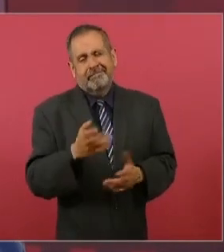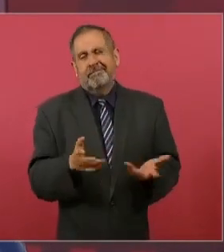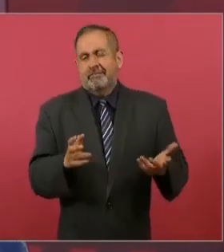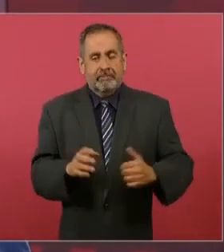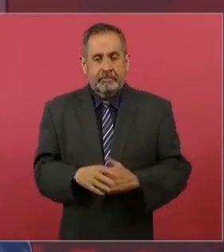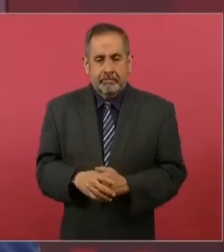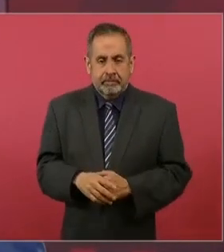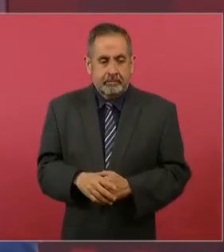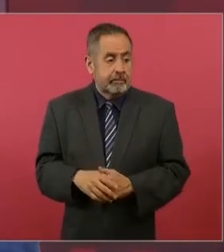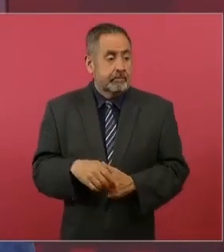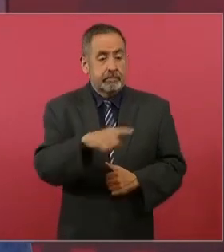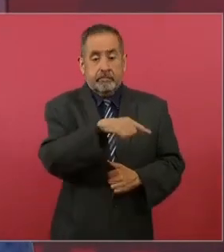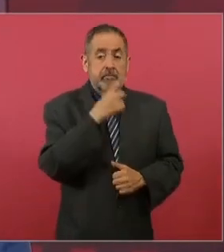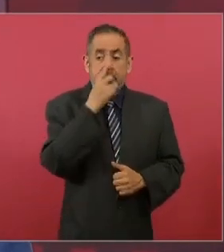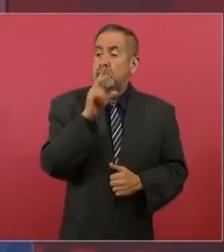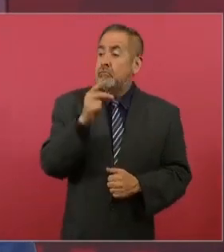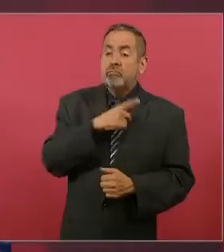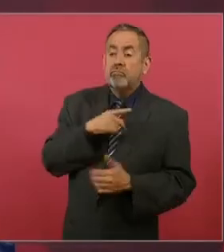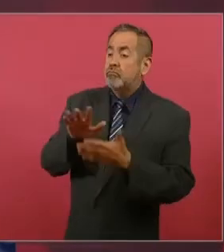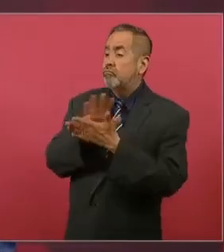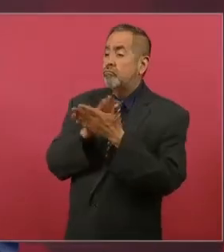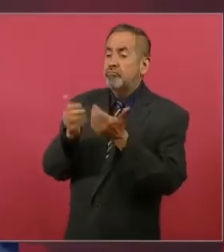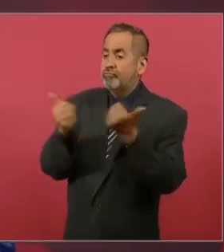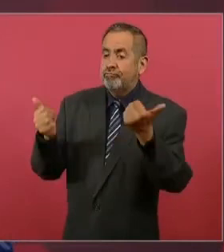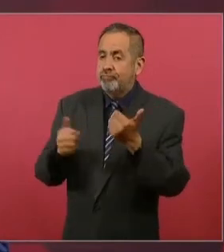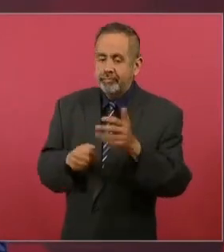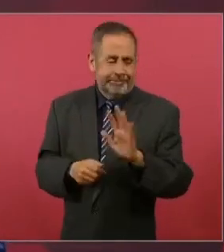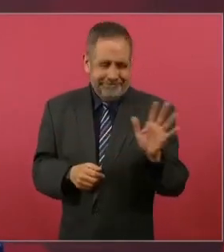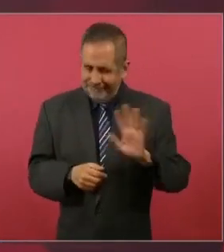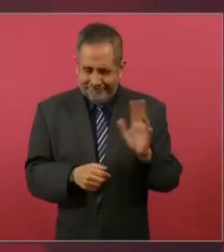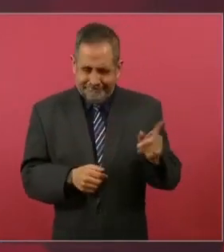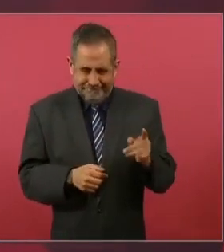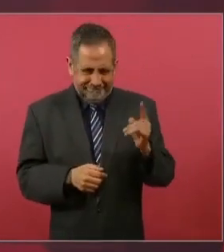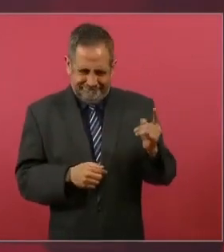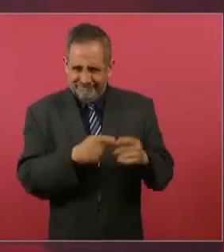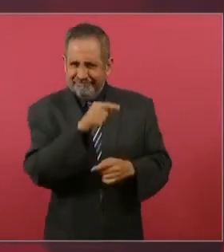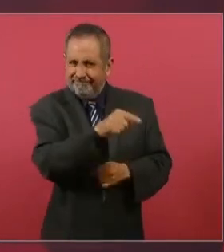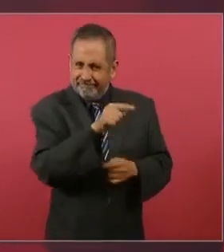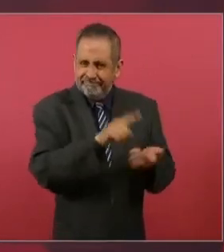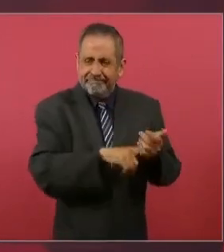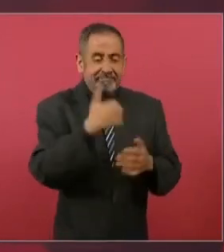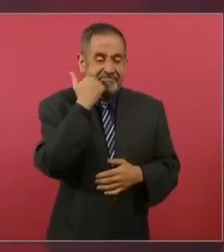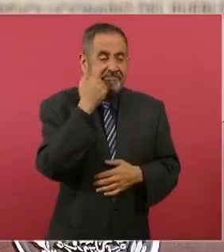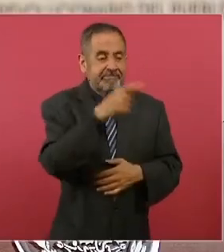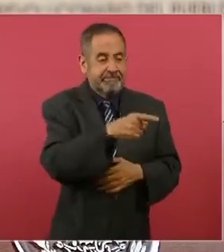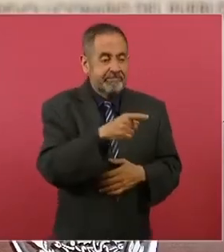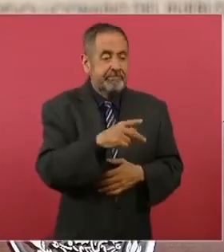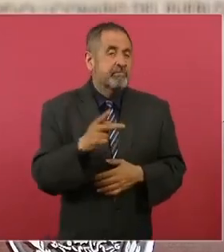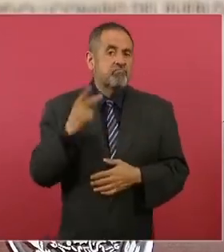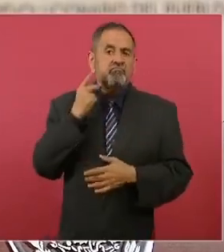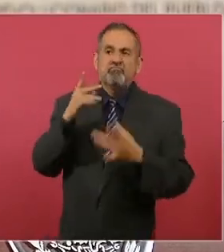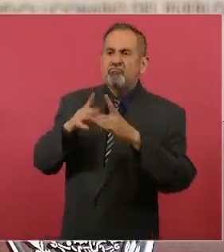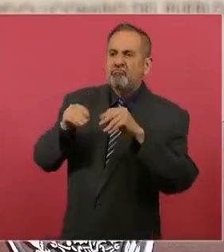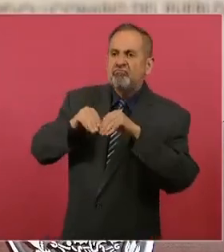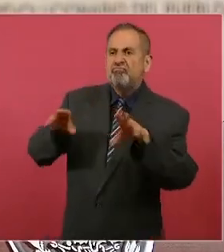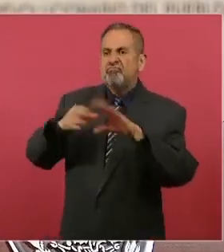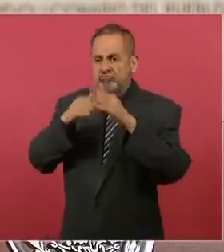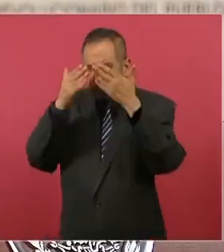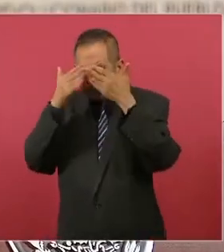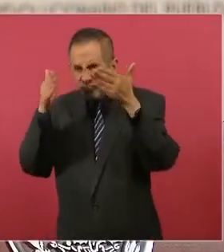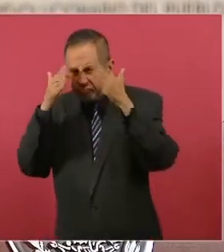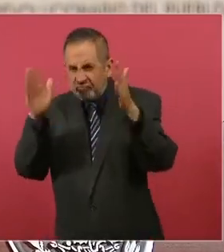Dicen, no hay que polarizar. No, lo que tú quieres es que no se politice, que es